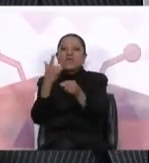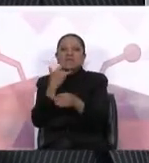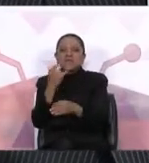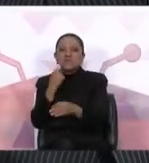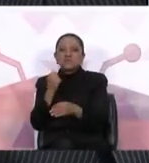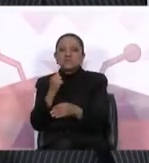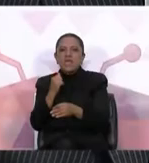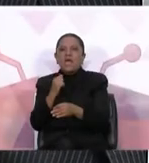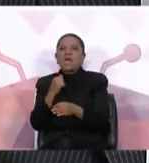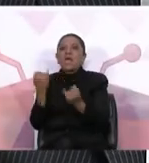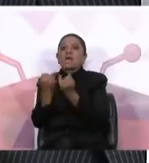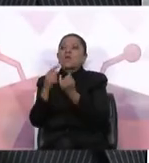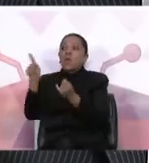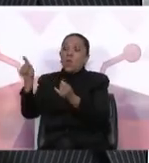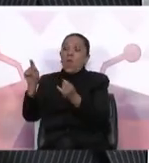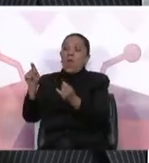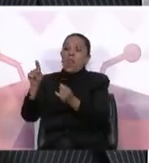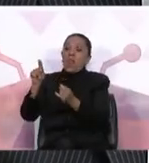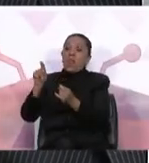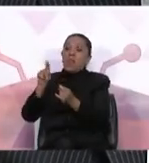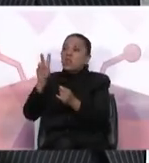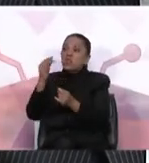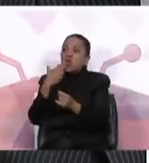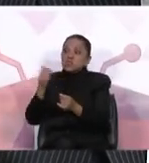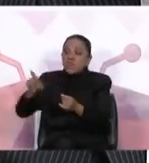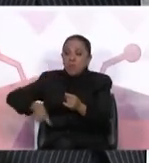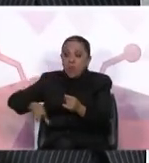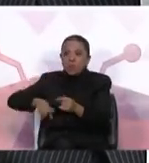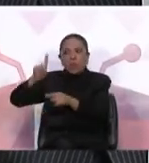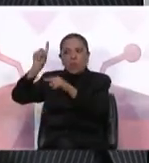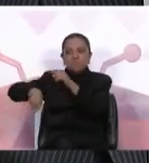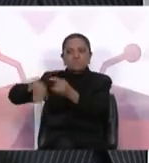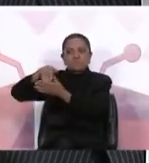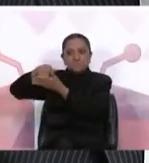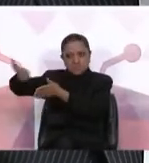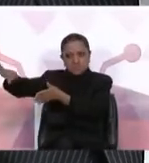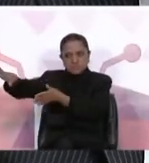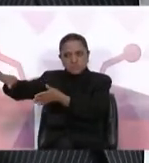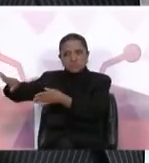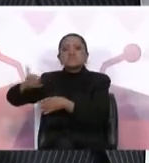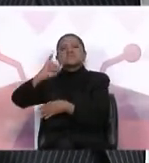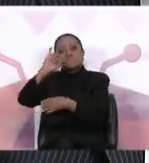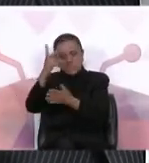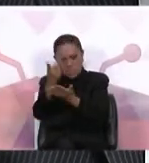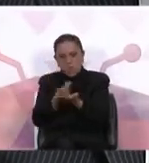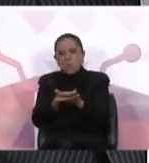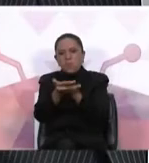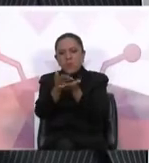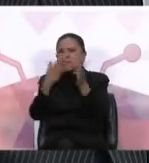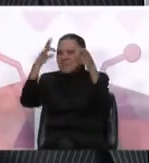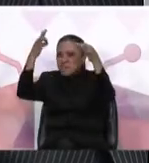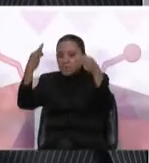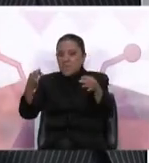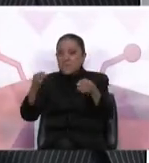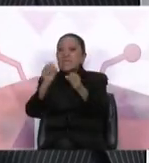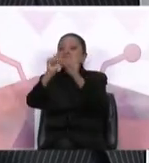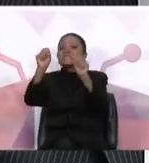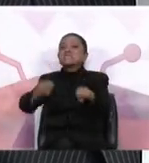mandato hay que plantearlo bien sistema anti corrupción